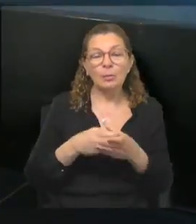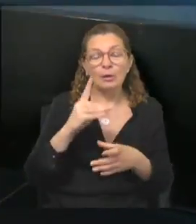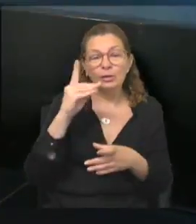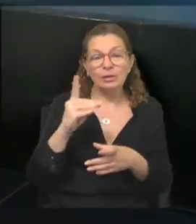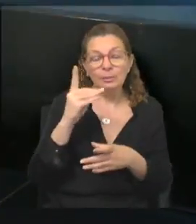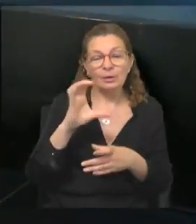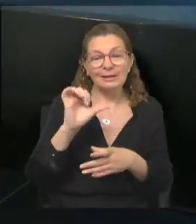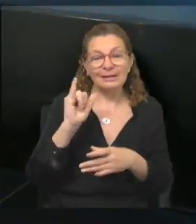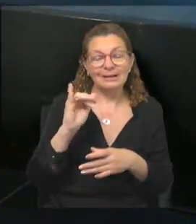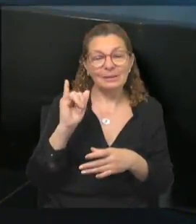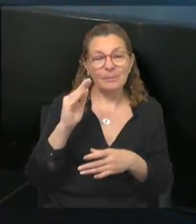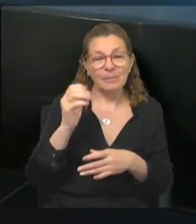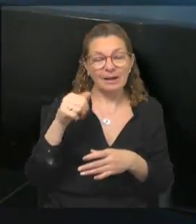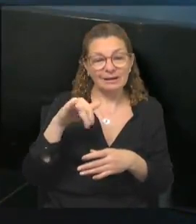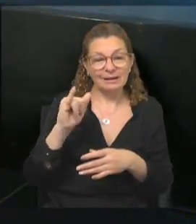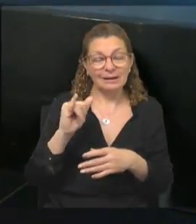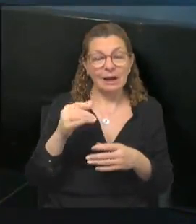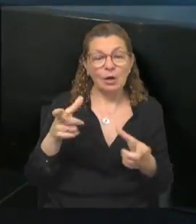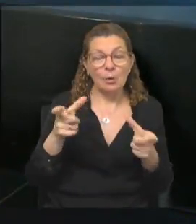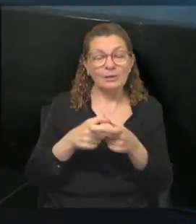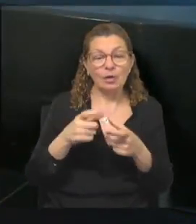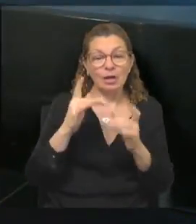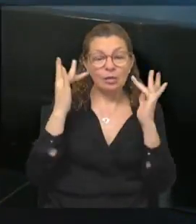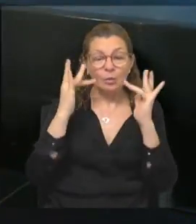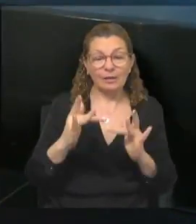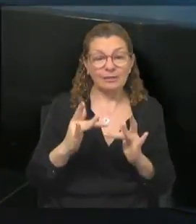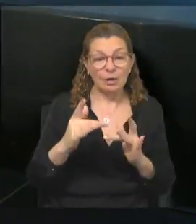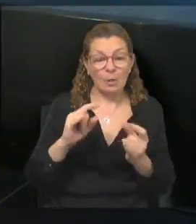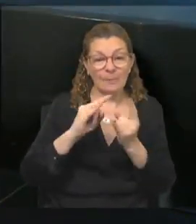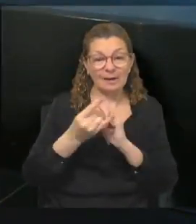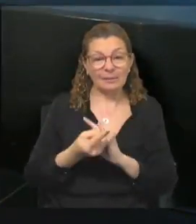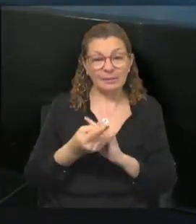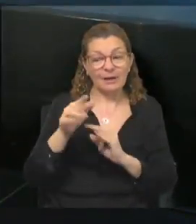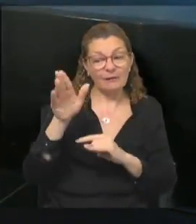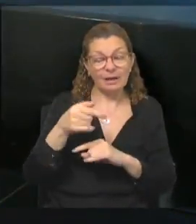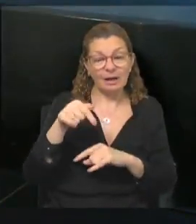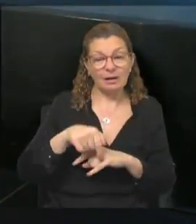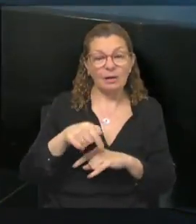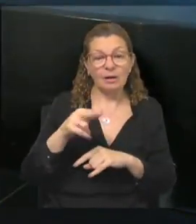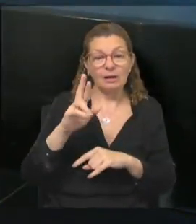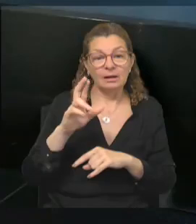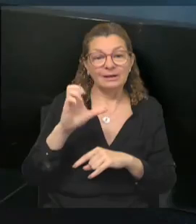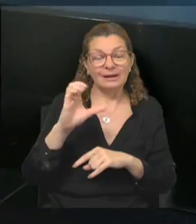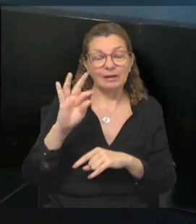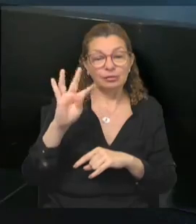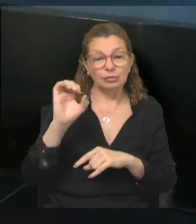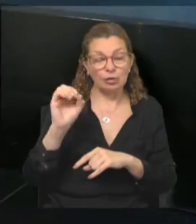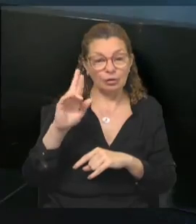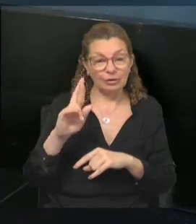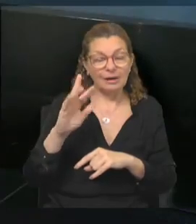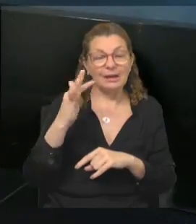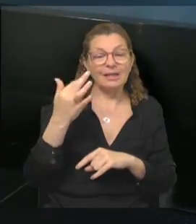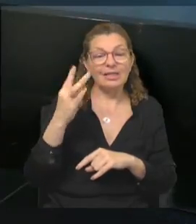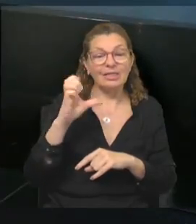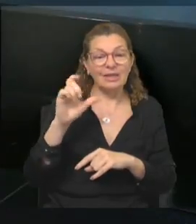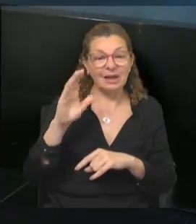esquipi va a pedir a la comisión de Educación del parlamento que cite al rector de la Universidad de la república Y al decano de la facultad